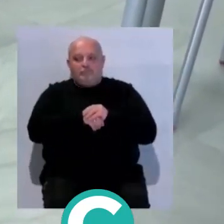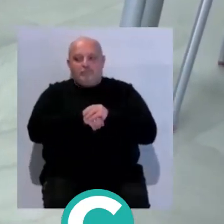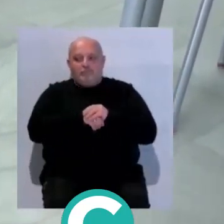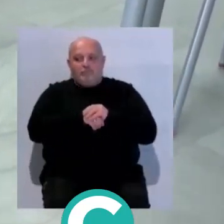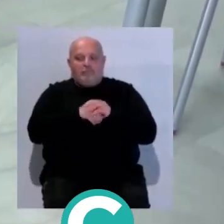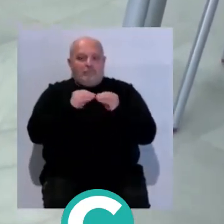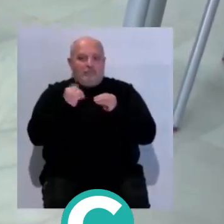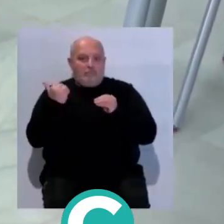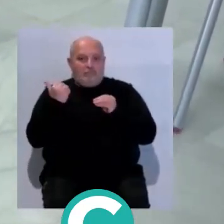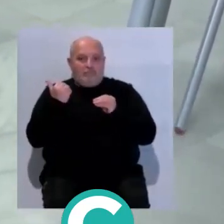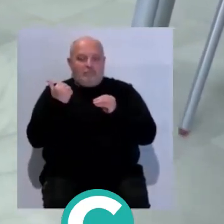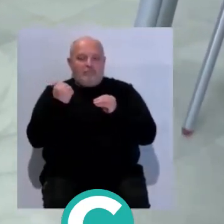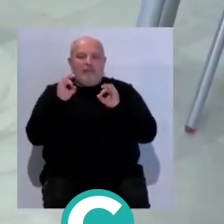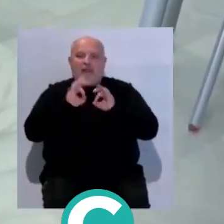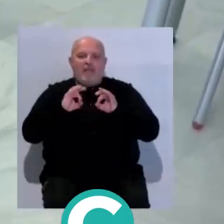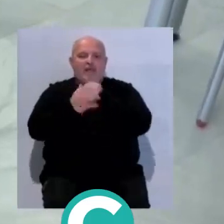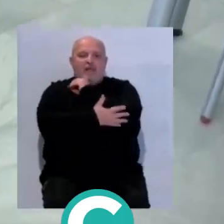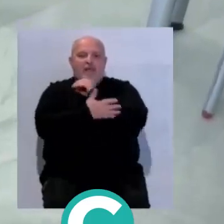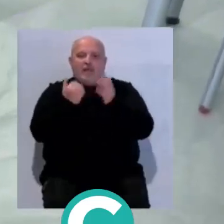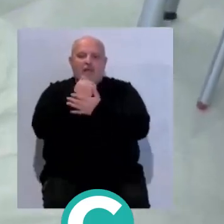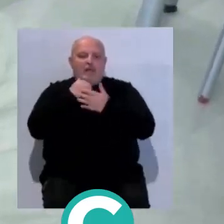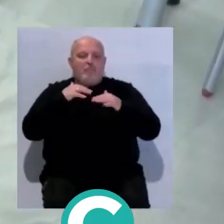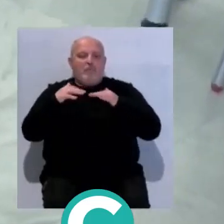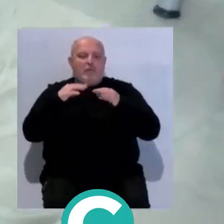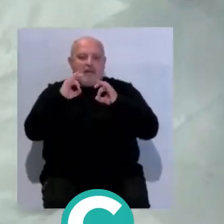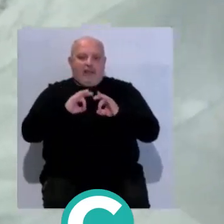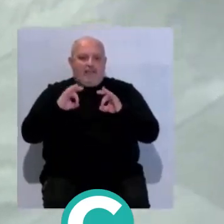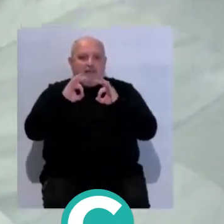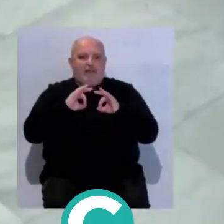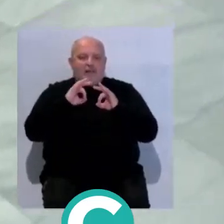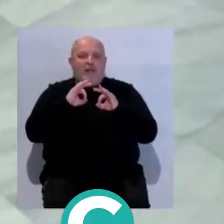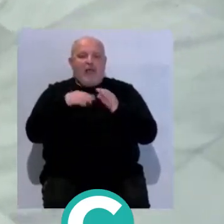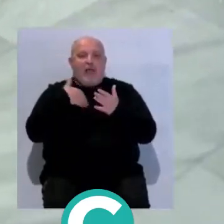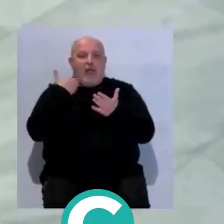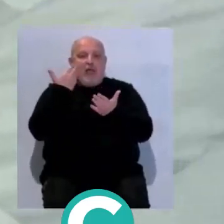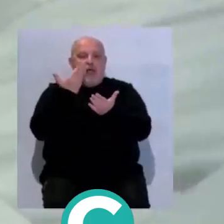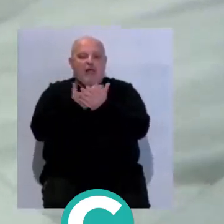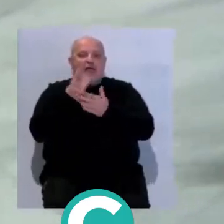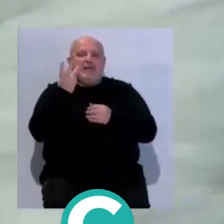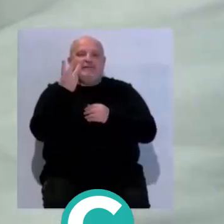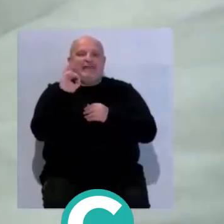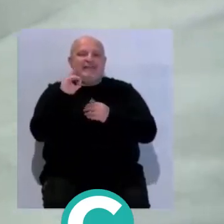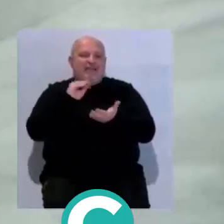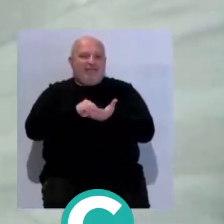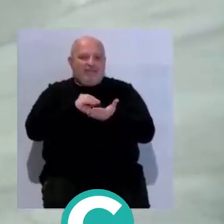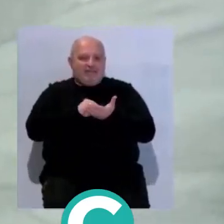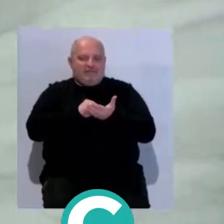de esta forma, sin doblar los brazos y moviendo la cadera. Así contando hasta 30